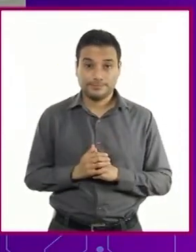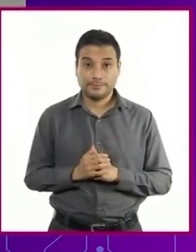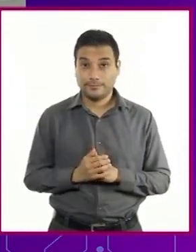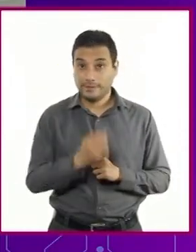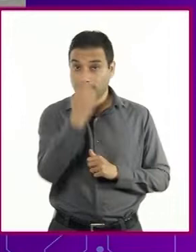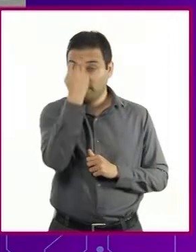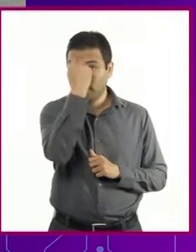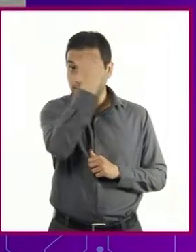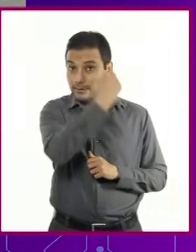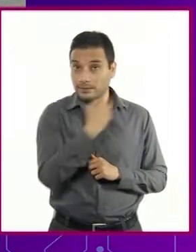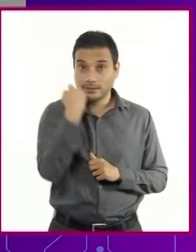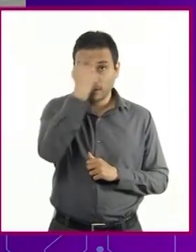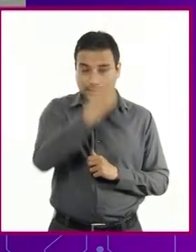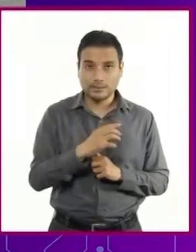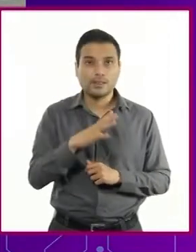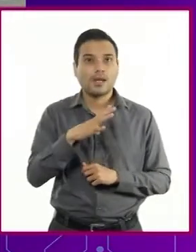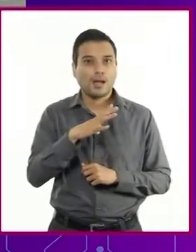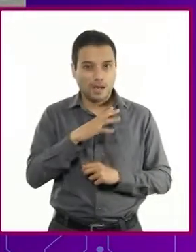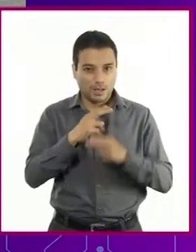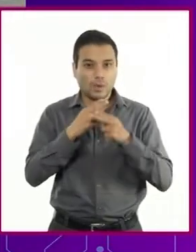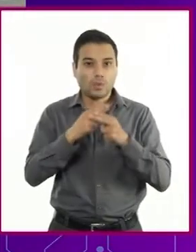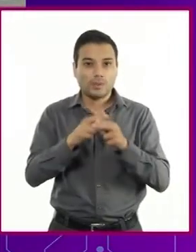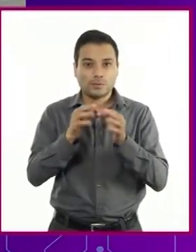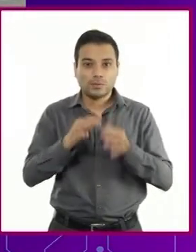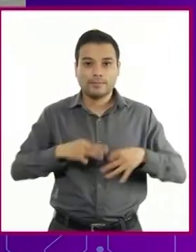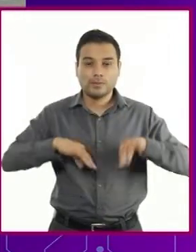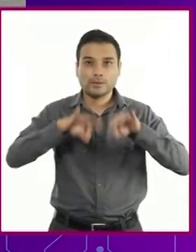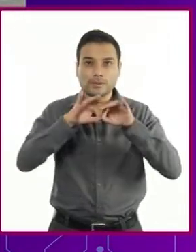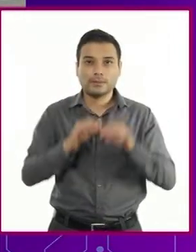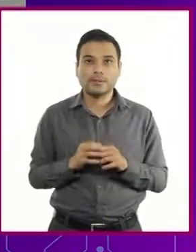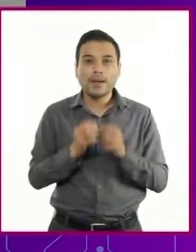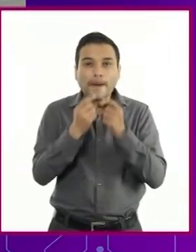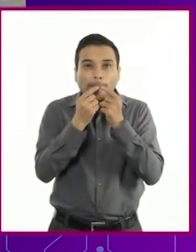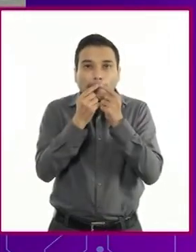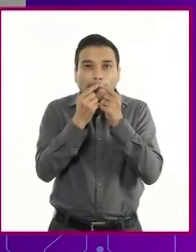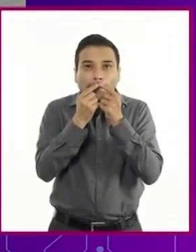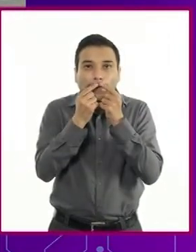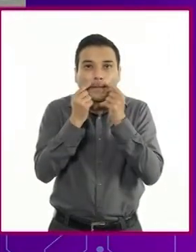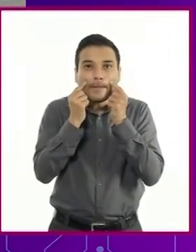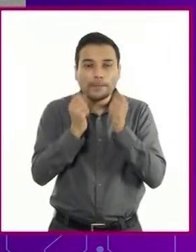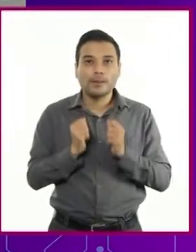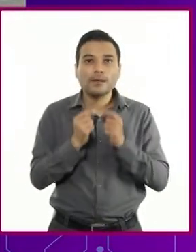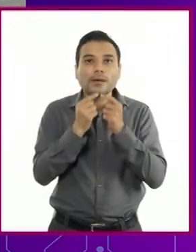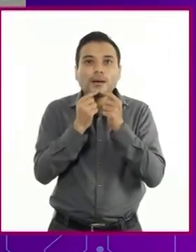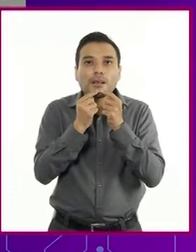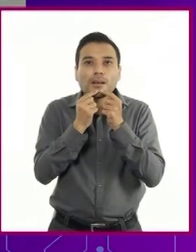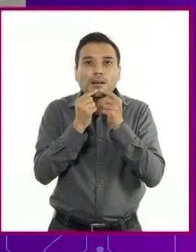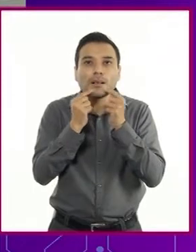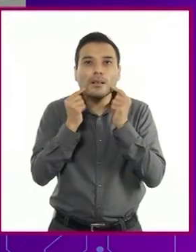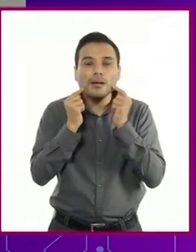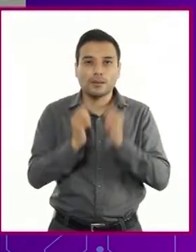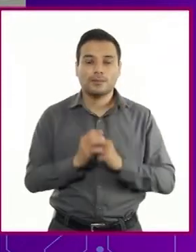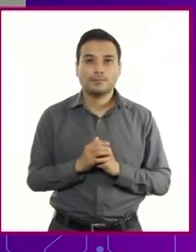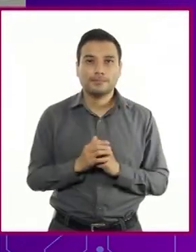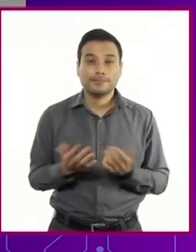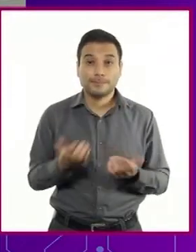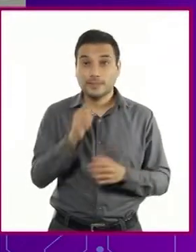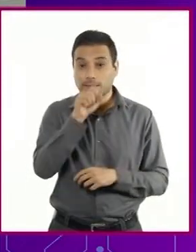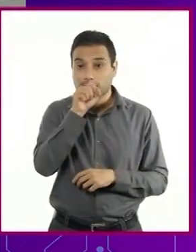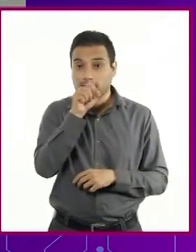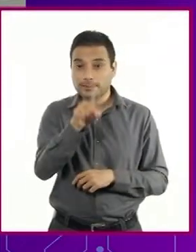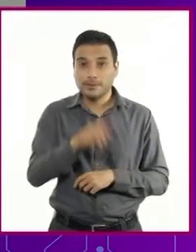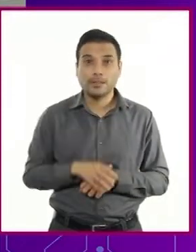cara tenemos huesos muy importantes como la mandíbula superior y la mandíbula inferior, así como el